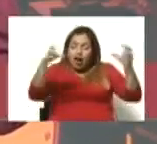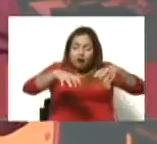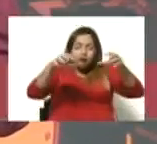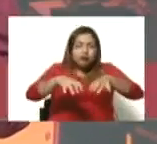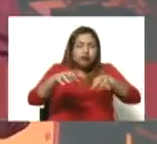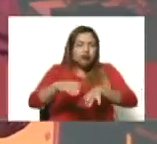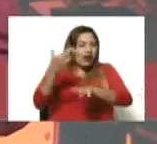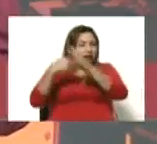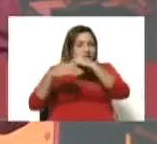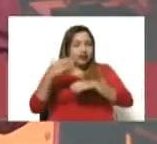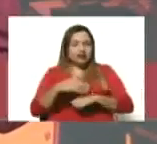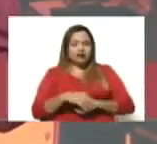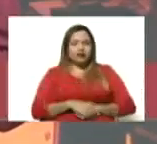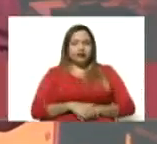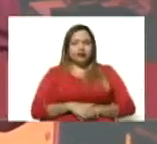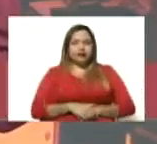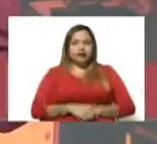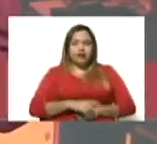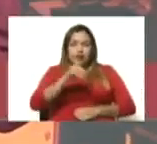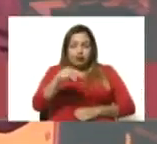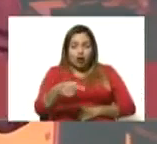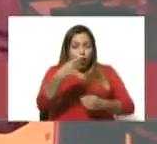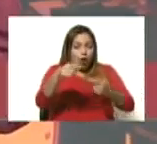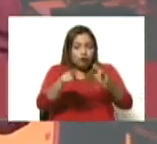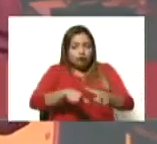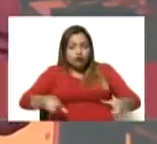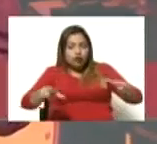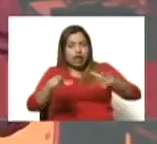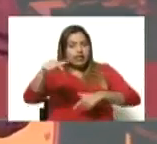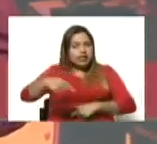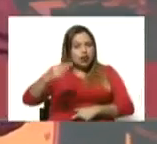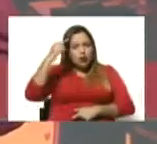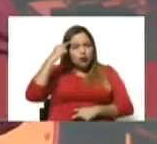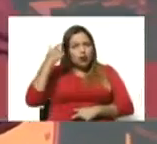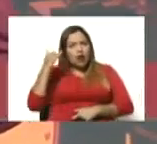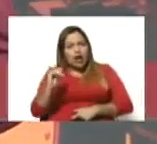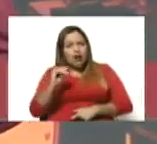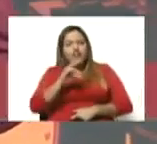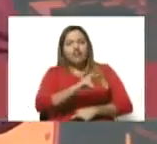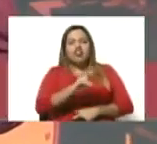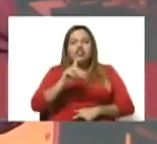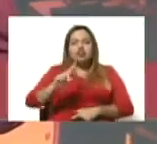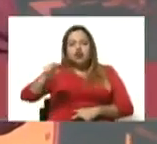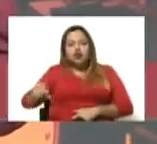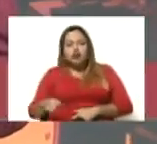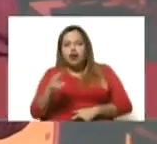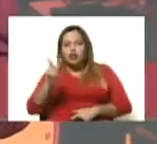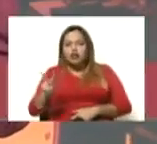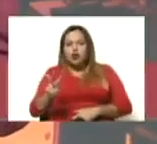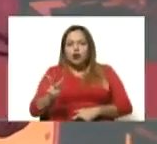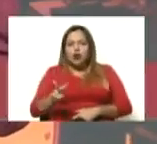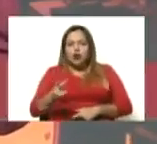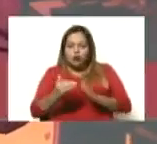las precipitaciones. También en otras áreas geográficas, el día de hoy se ha registrado 21.2 milímetros de lluvia